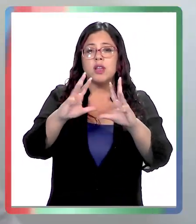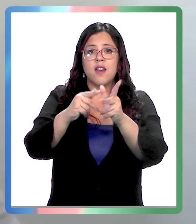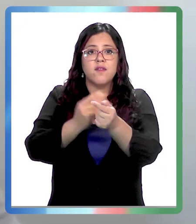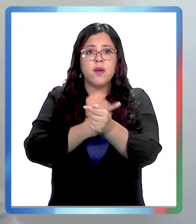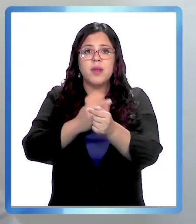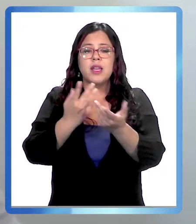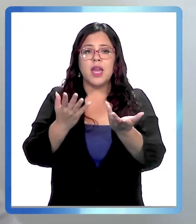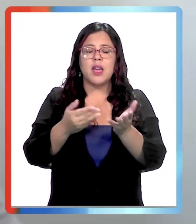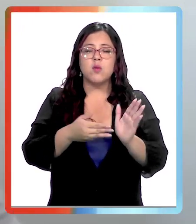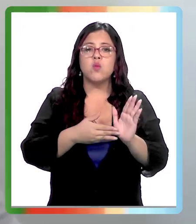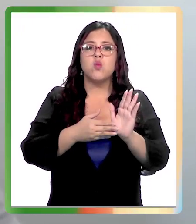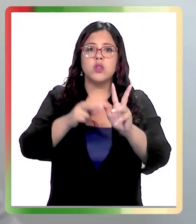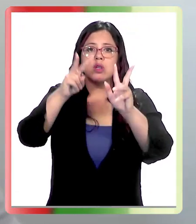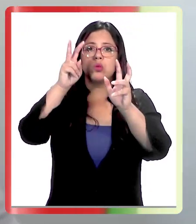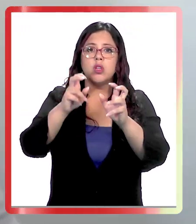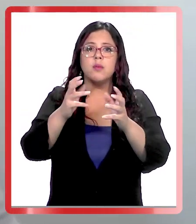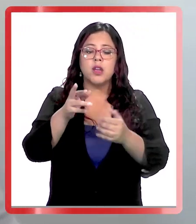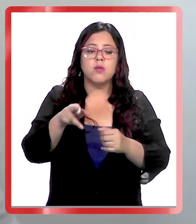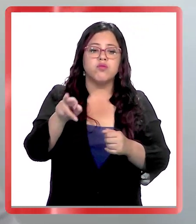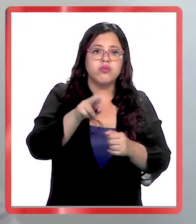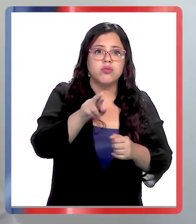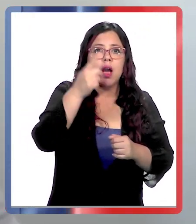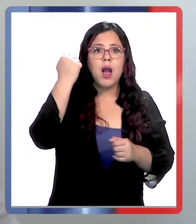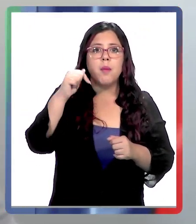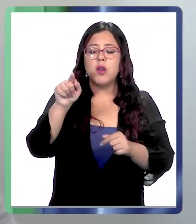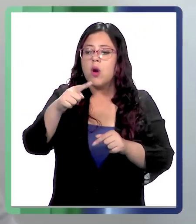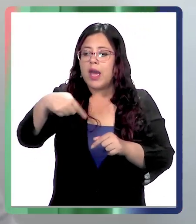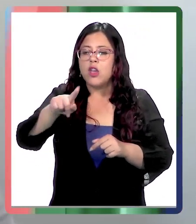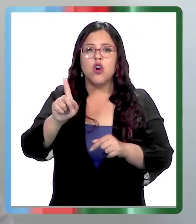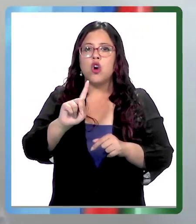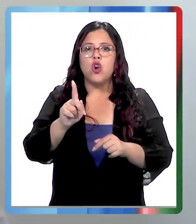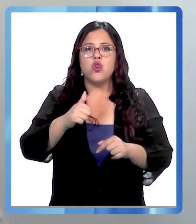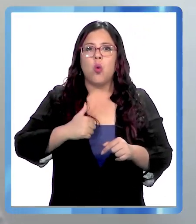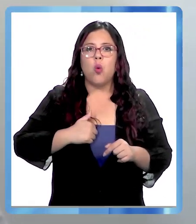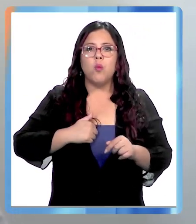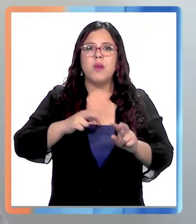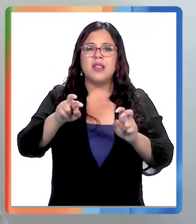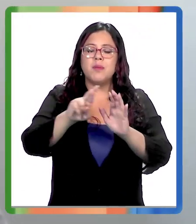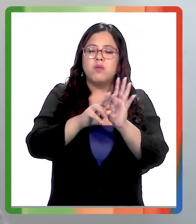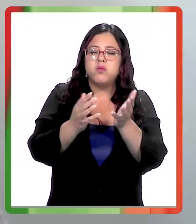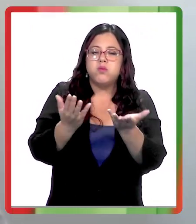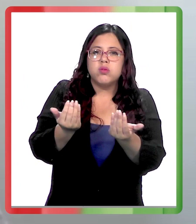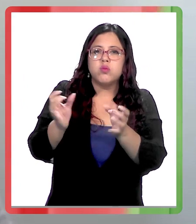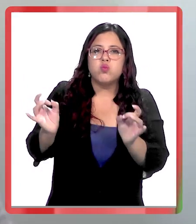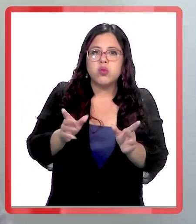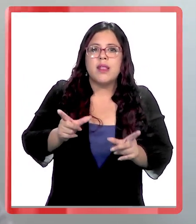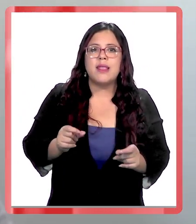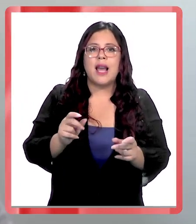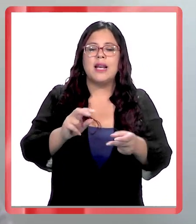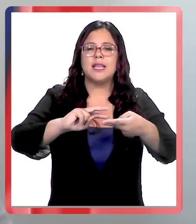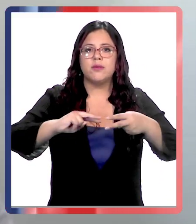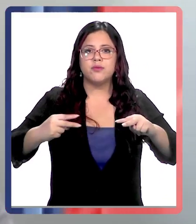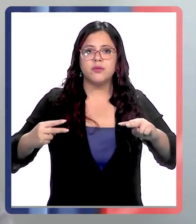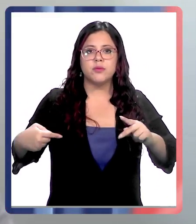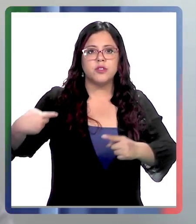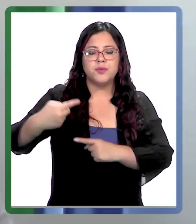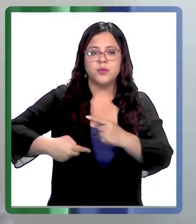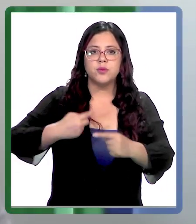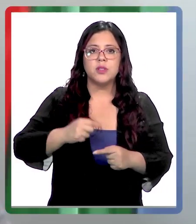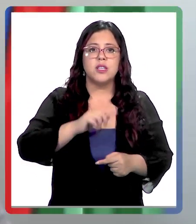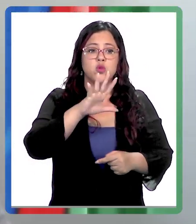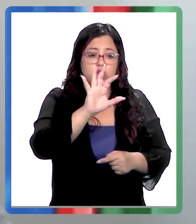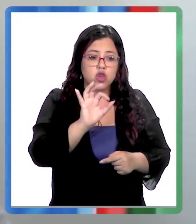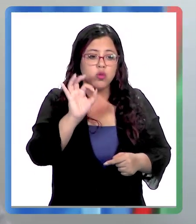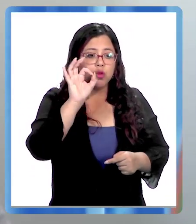El 95% de los casos nosotros los vemos en forma esporádica, es decir, pacientes que no tienen antecedentes familiares o que